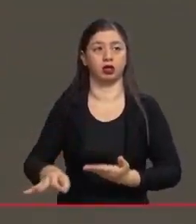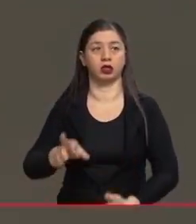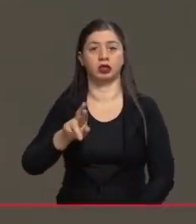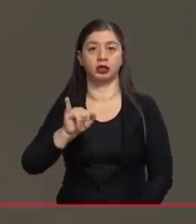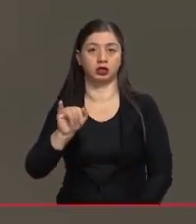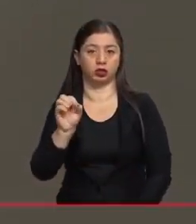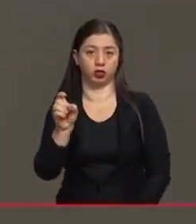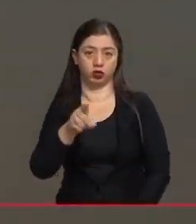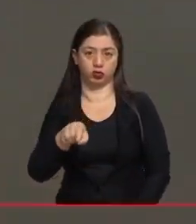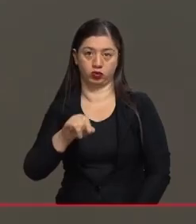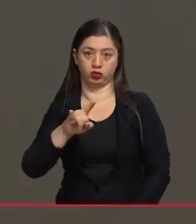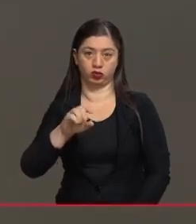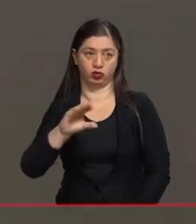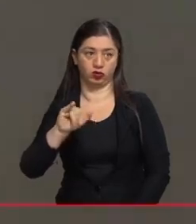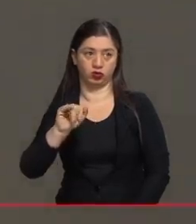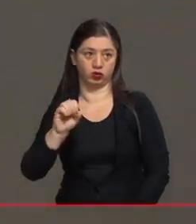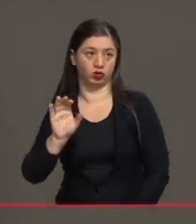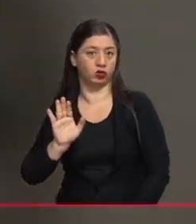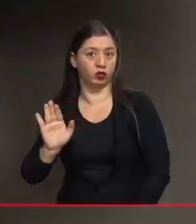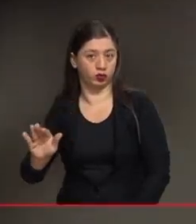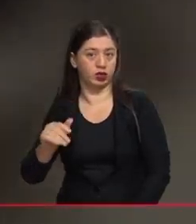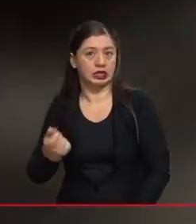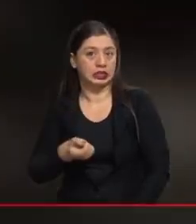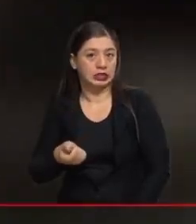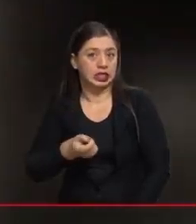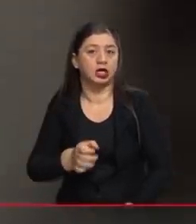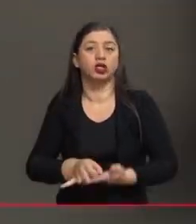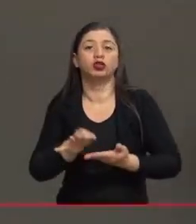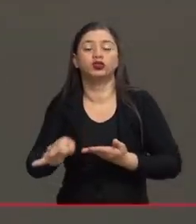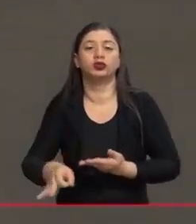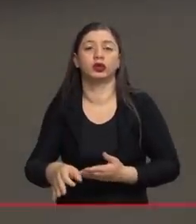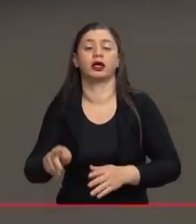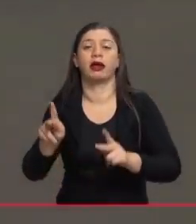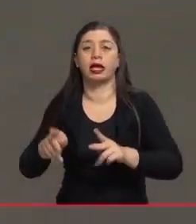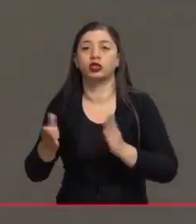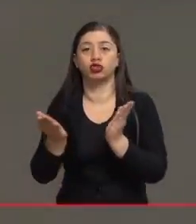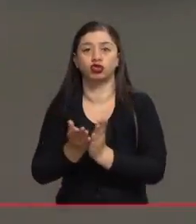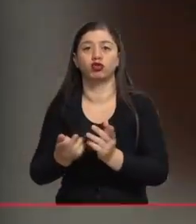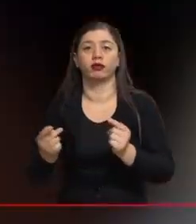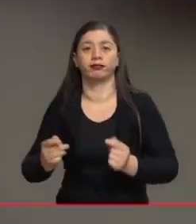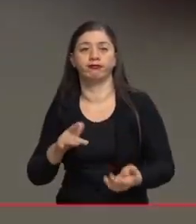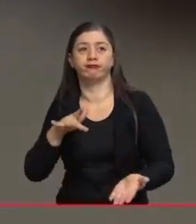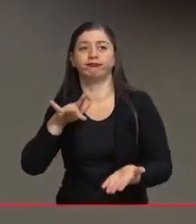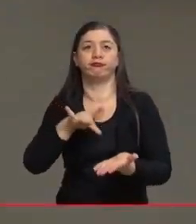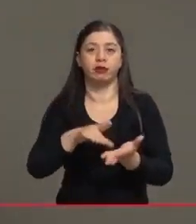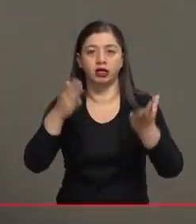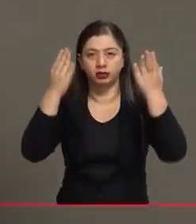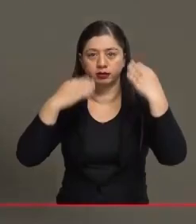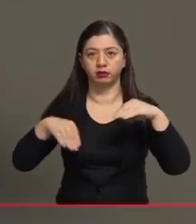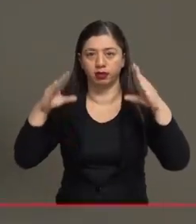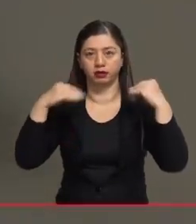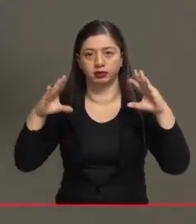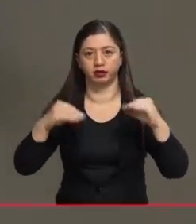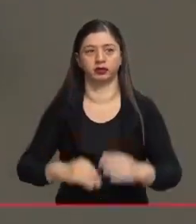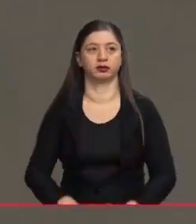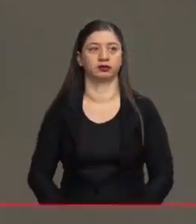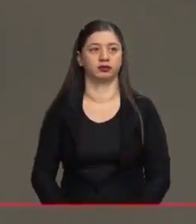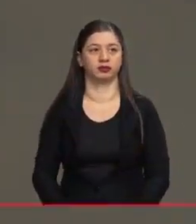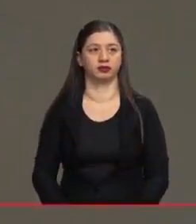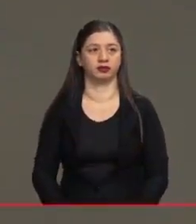Río Sucio. Como no tienen escuela cerca a sus veredas, los estudiantes de Belén de Bajirá llegan como pueden a clases.